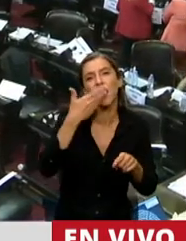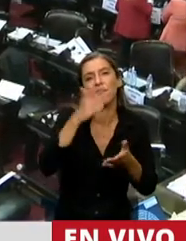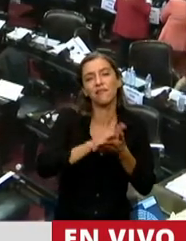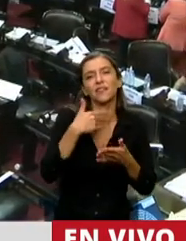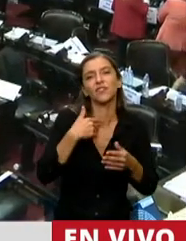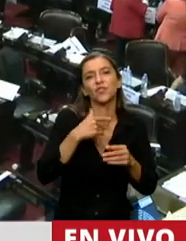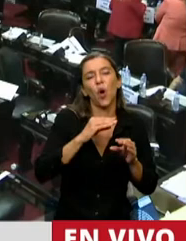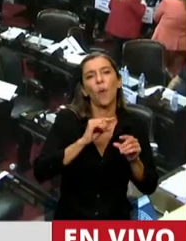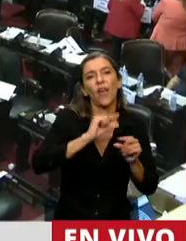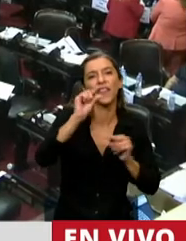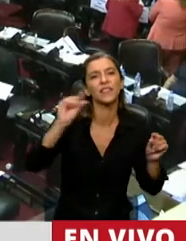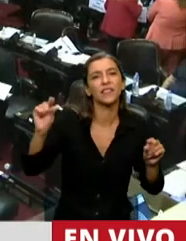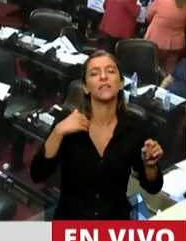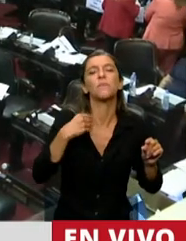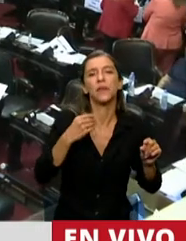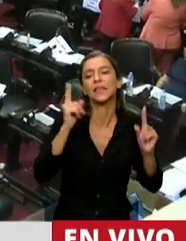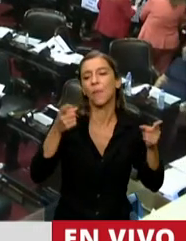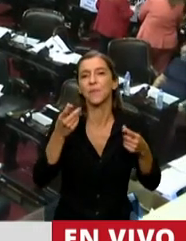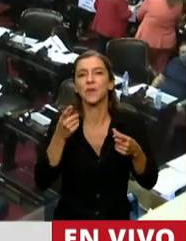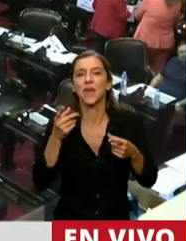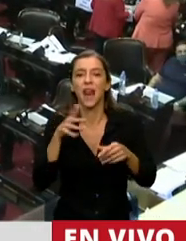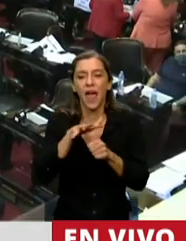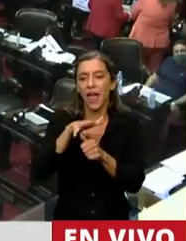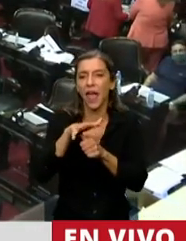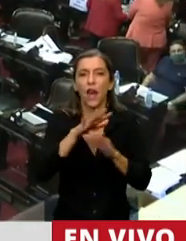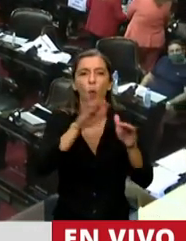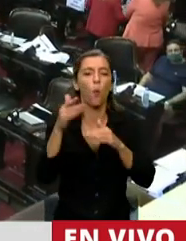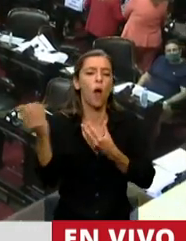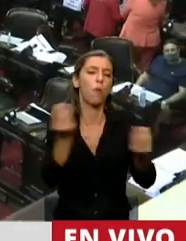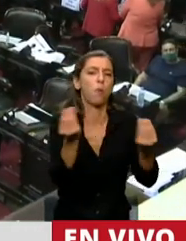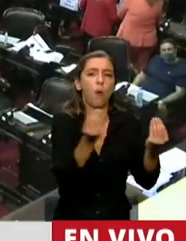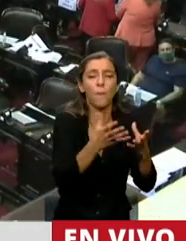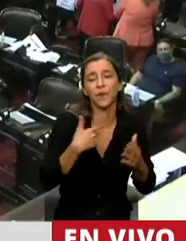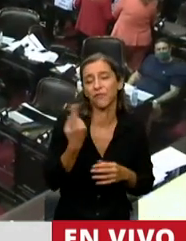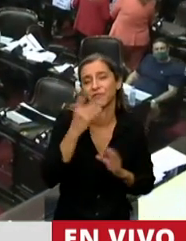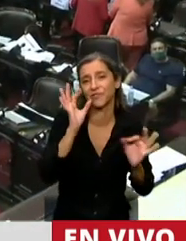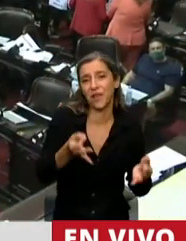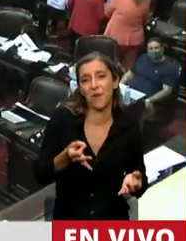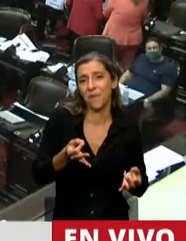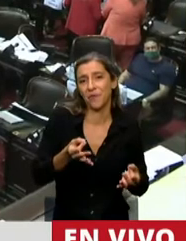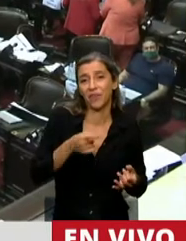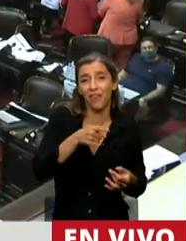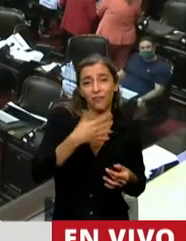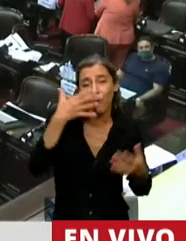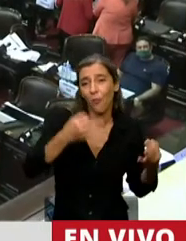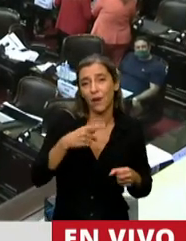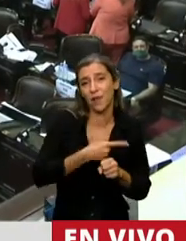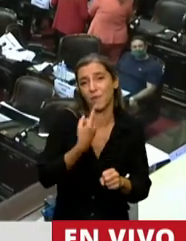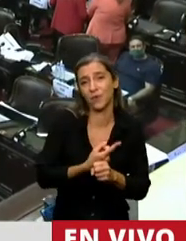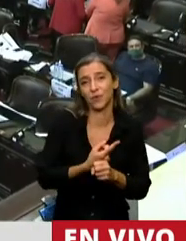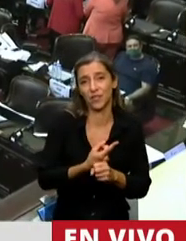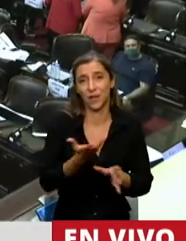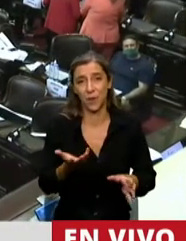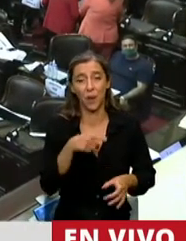del dinero en términos de género. Pero sabemos que no va a ocurrir, porque no es lo mismo una expresión de derecho,